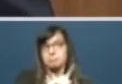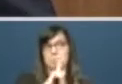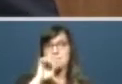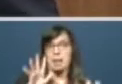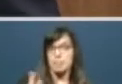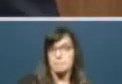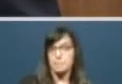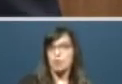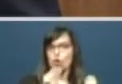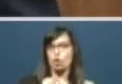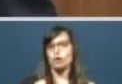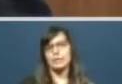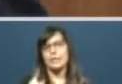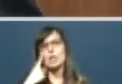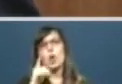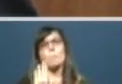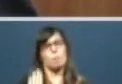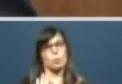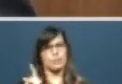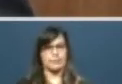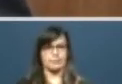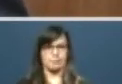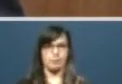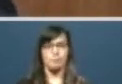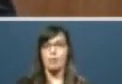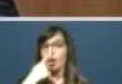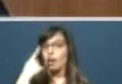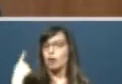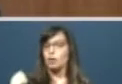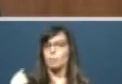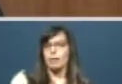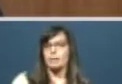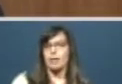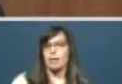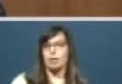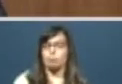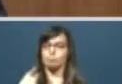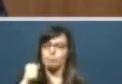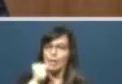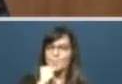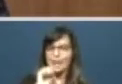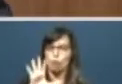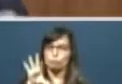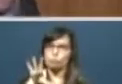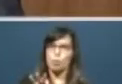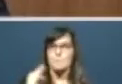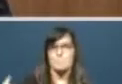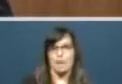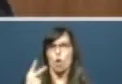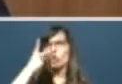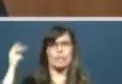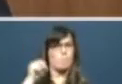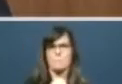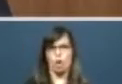también debemos ser muy prudentes 2013 fue menos desfavorable para el empleo que 2012 pero fue